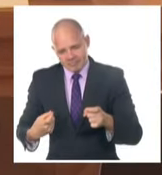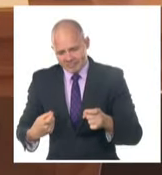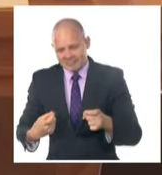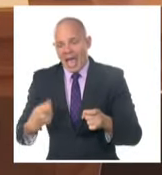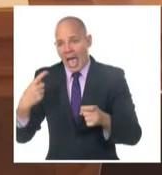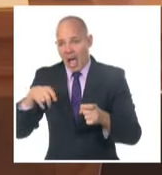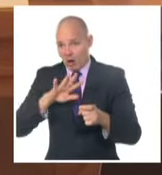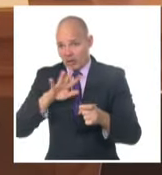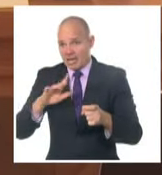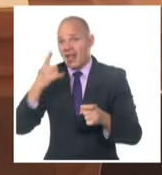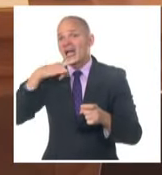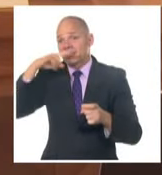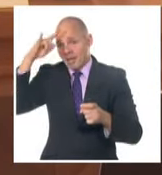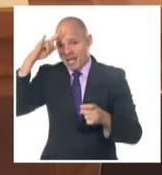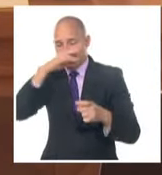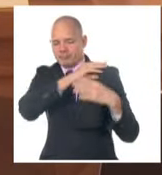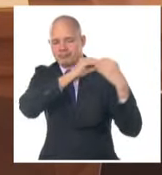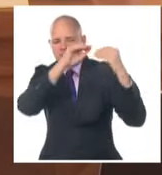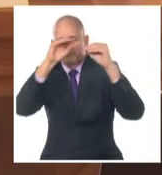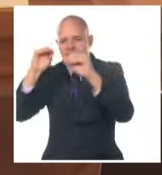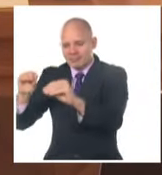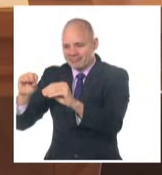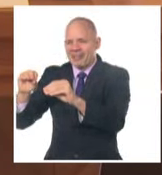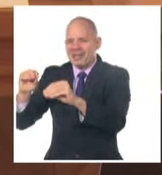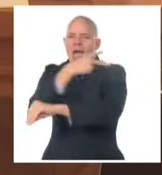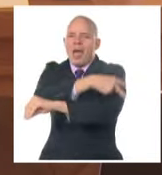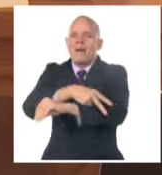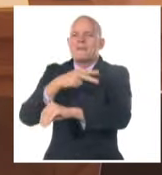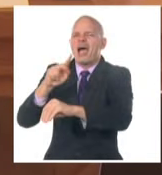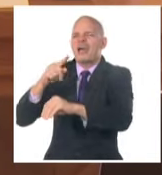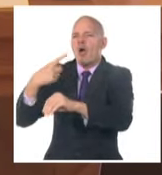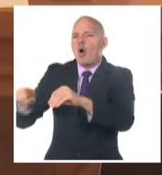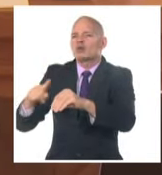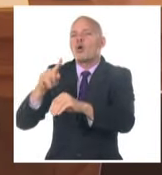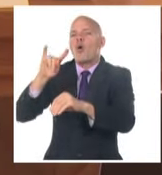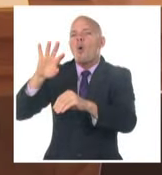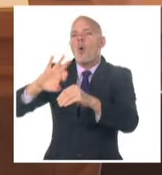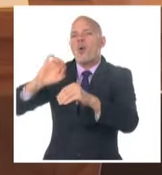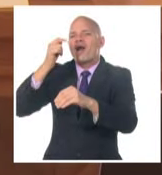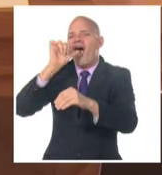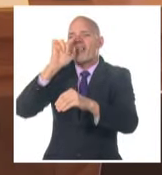el desempeño de su presidencia en el trienio